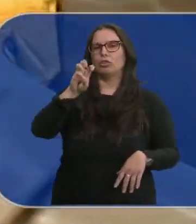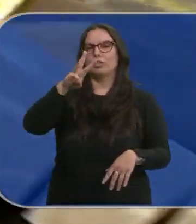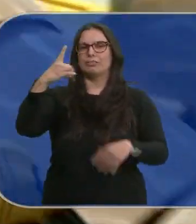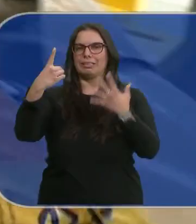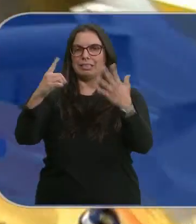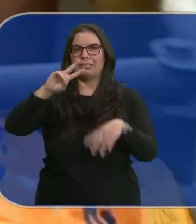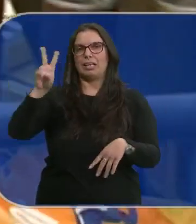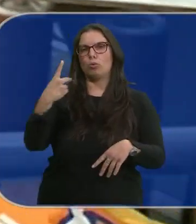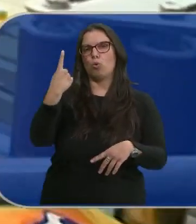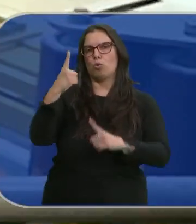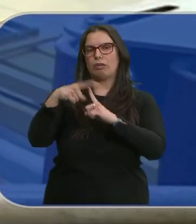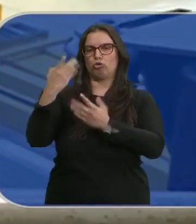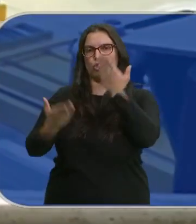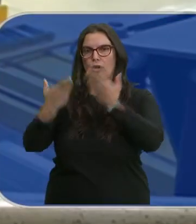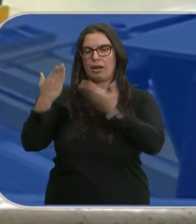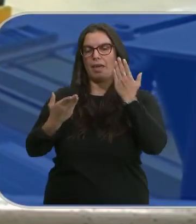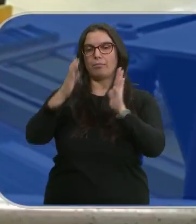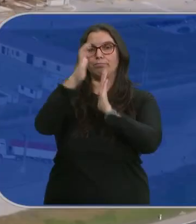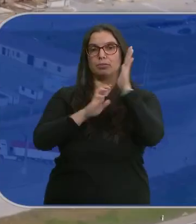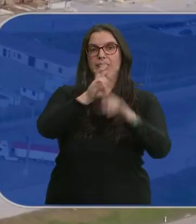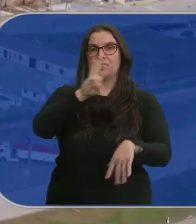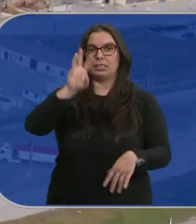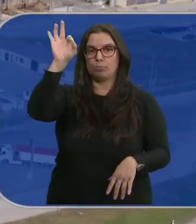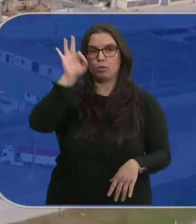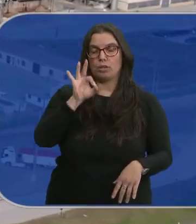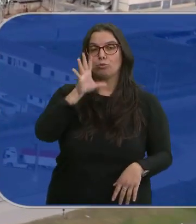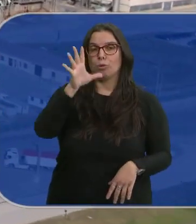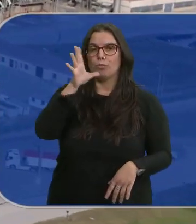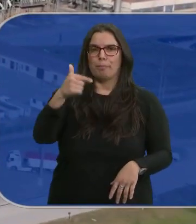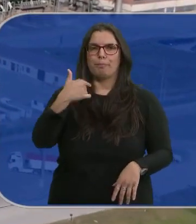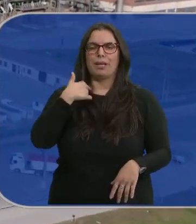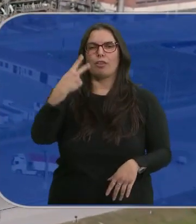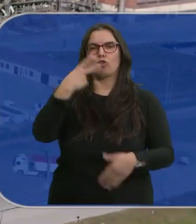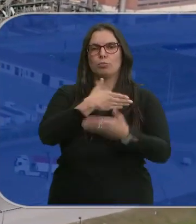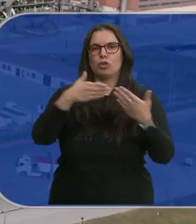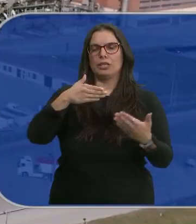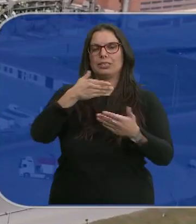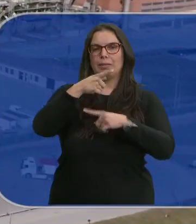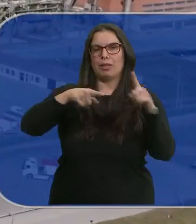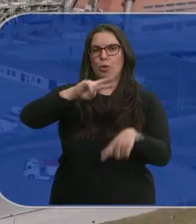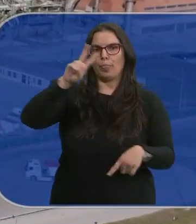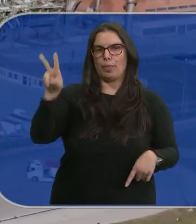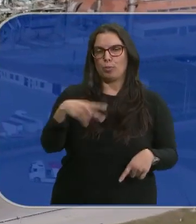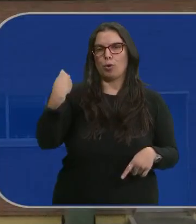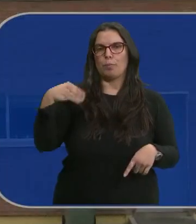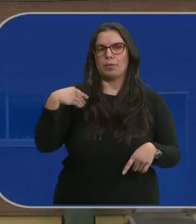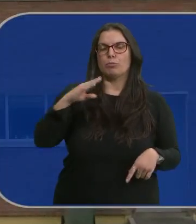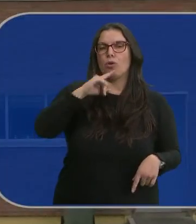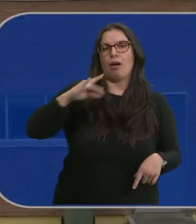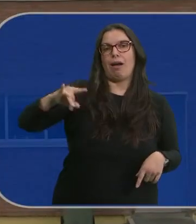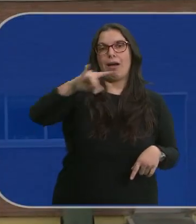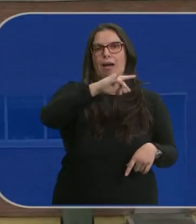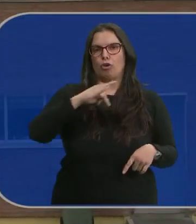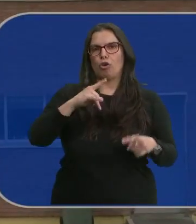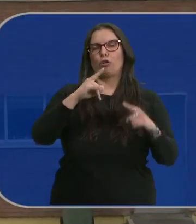536 euros por tonelada, una caída del 33% que está detrás de las pérdidas de 2,5 millones de euros con las que Acor cierra el